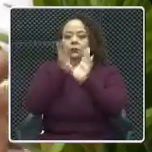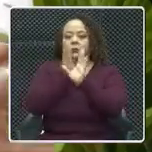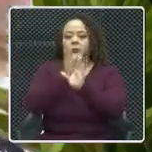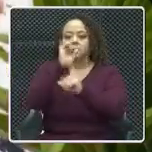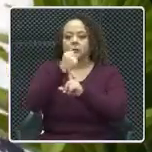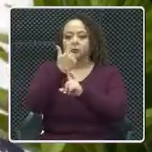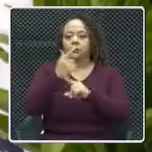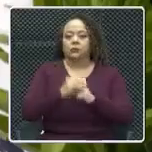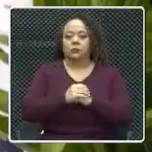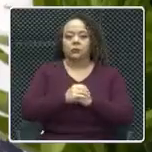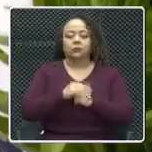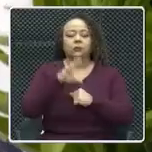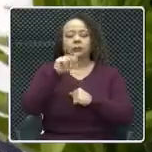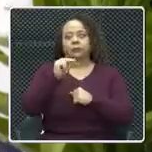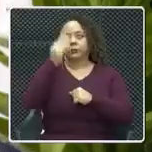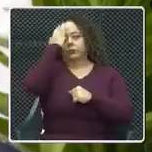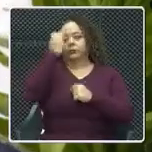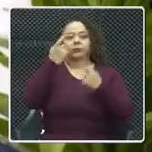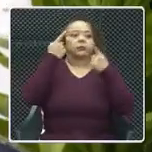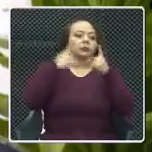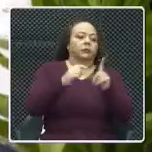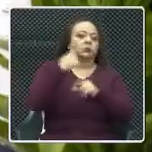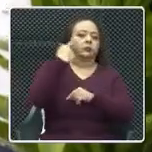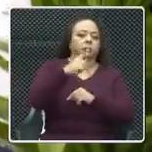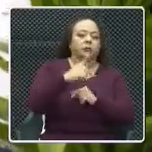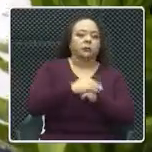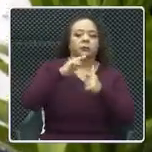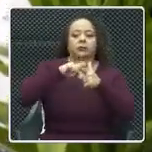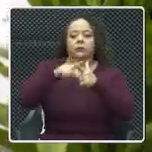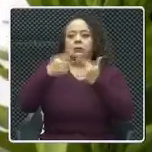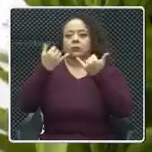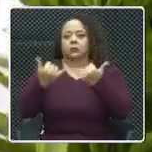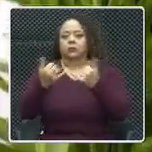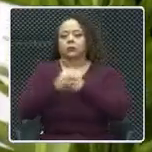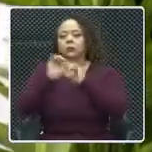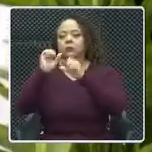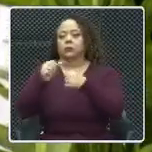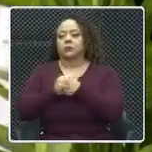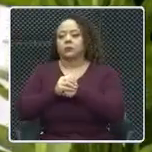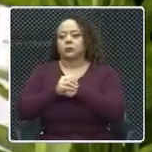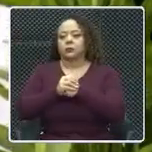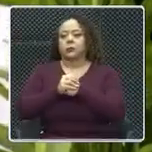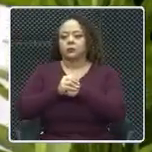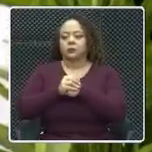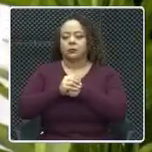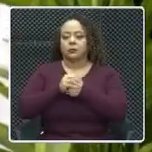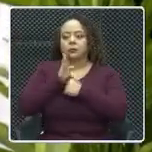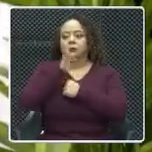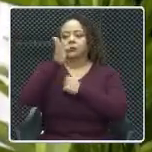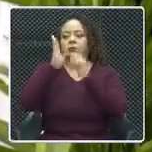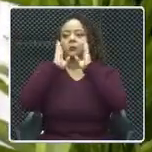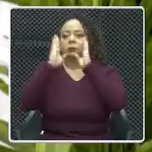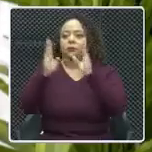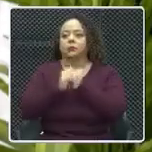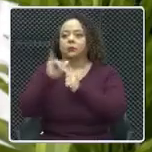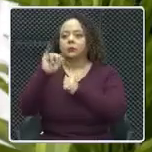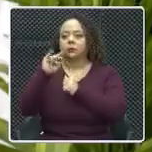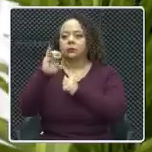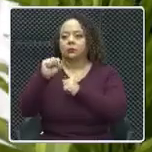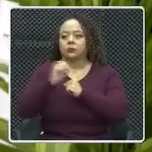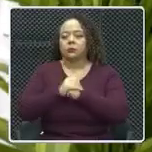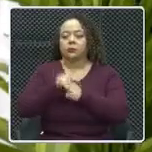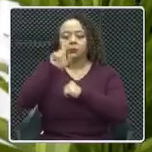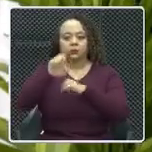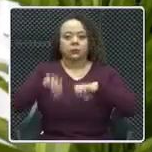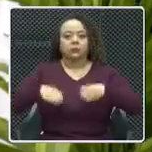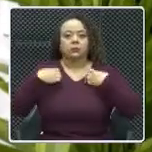psicosocial. No es que porque se dé el riesgo, entonces ya podemos recurrir a la atención del INSS. Tiene que